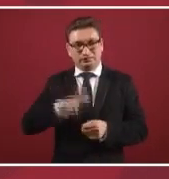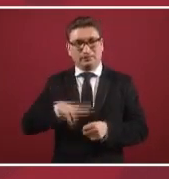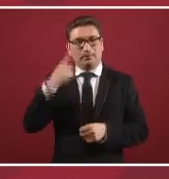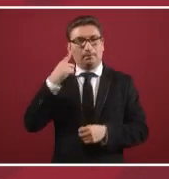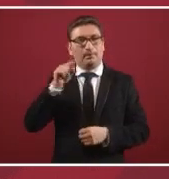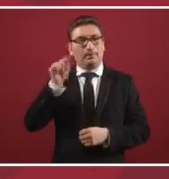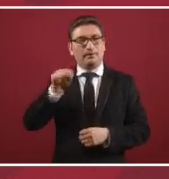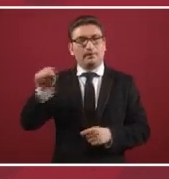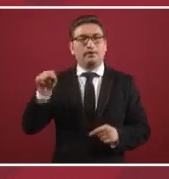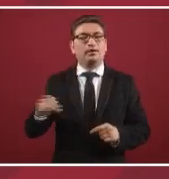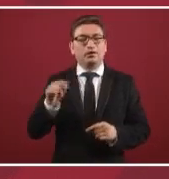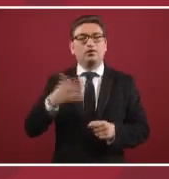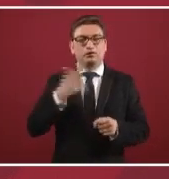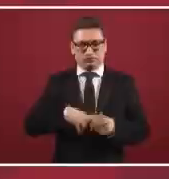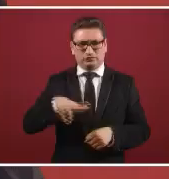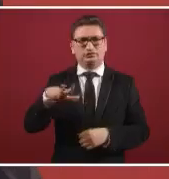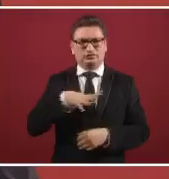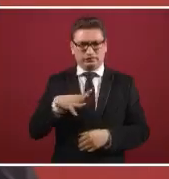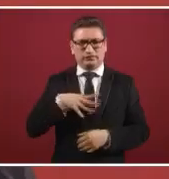hospitales exista.